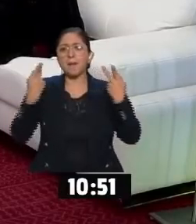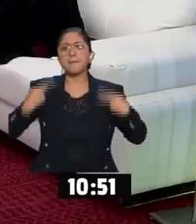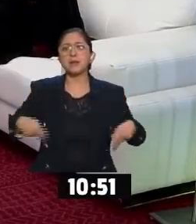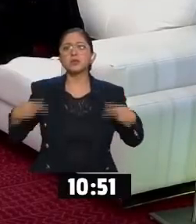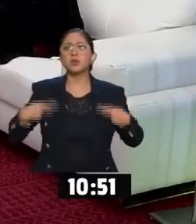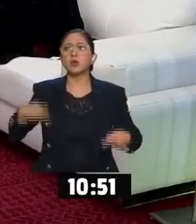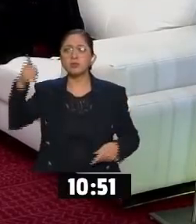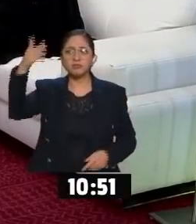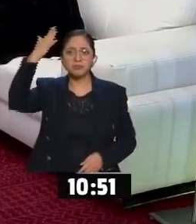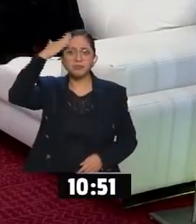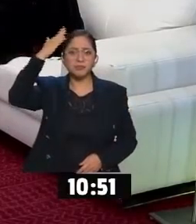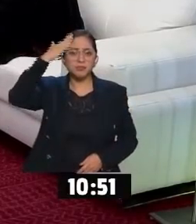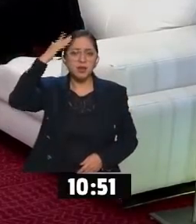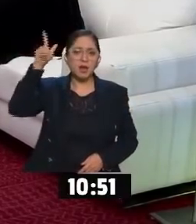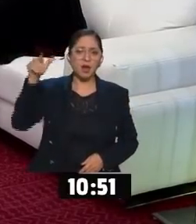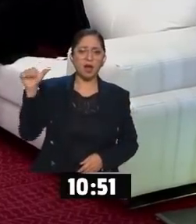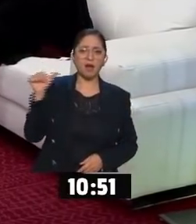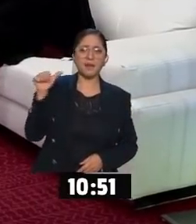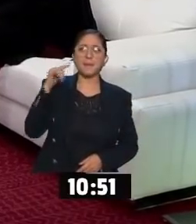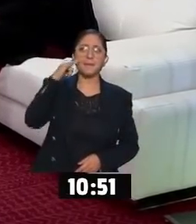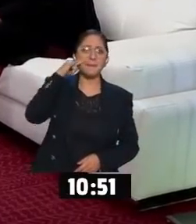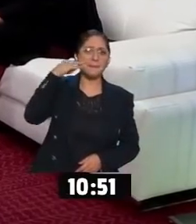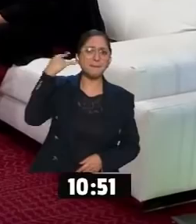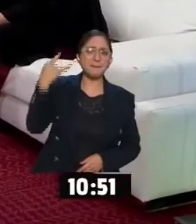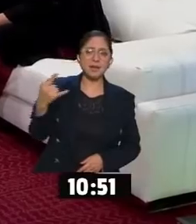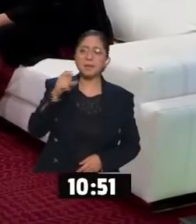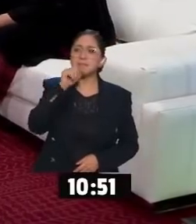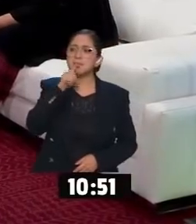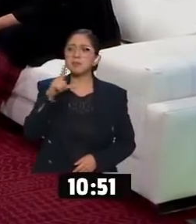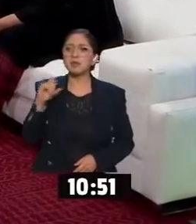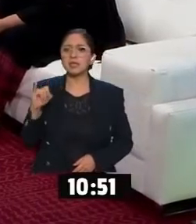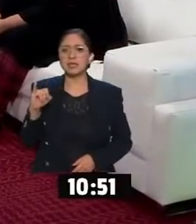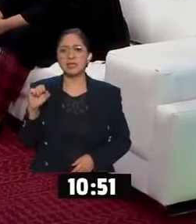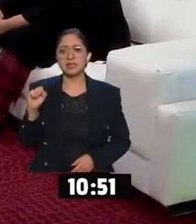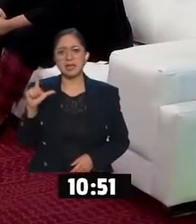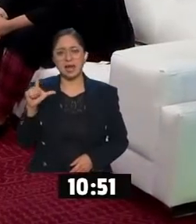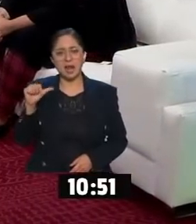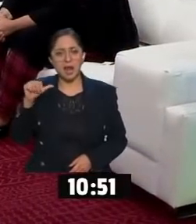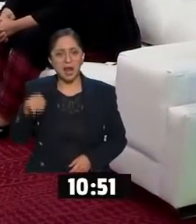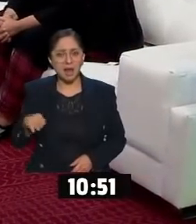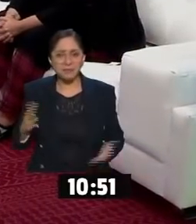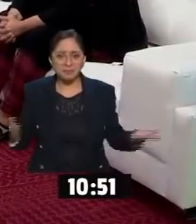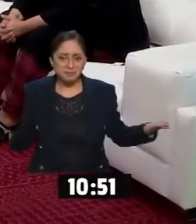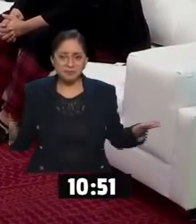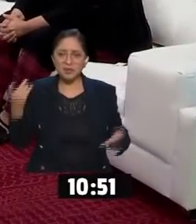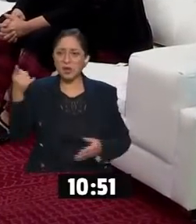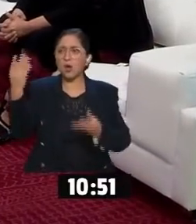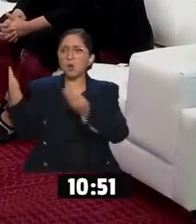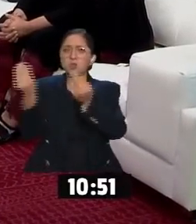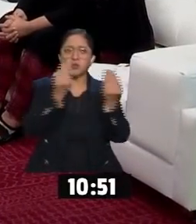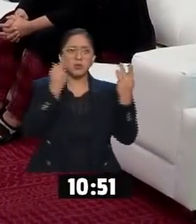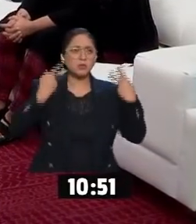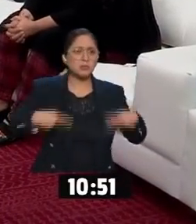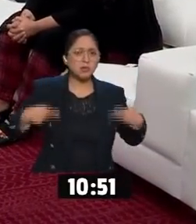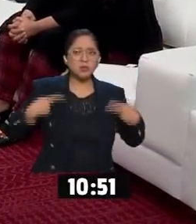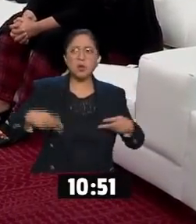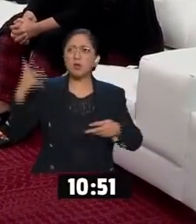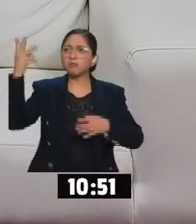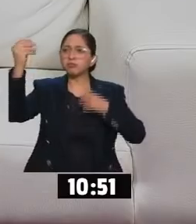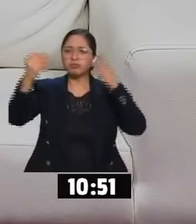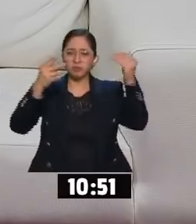las autoridades afganas con el Estado Islámico, señora. ¿Nos cuentas hacia dónde va a huir la gente a patín? Sí. Ahí te lo